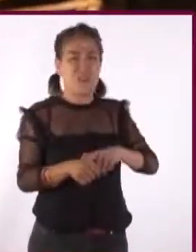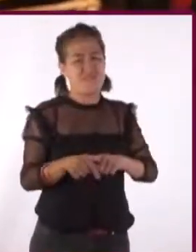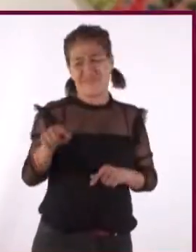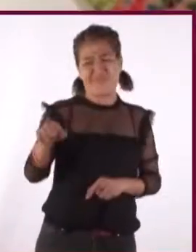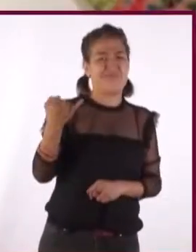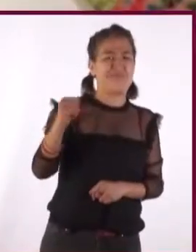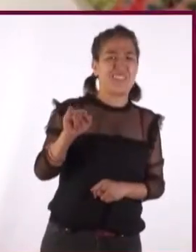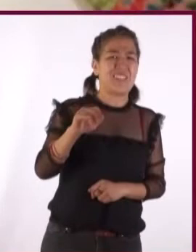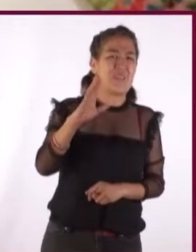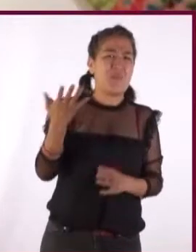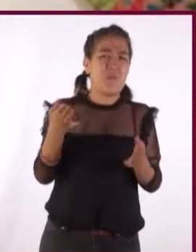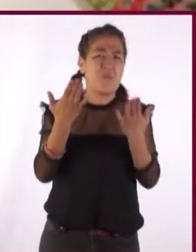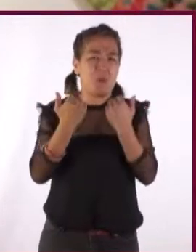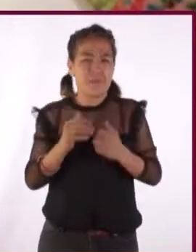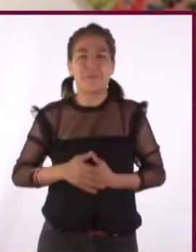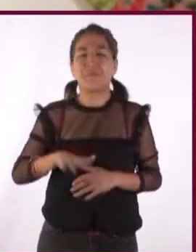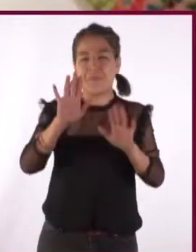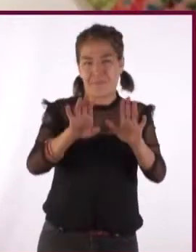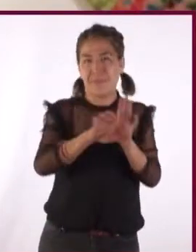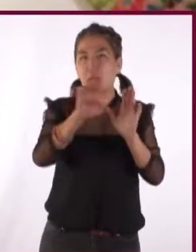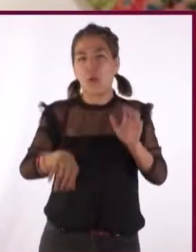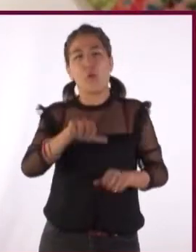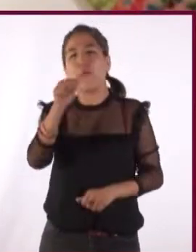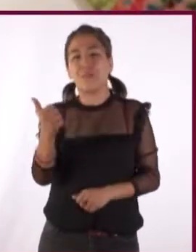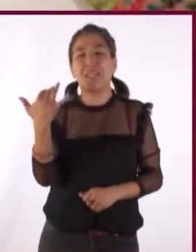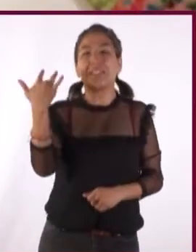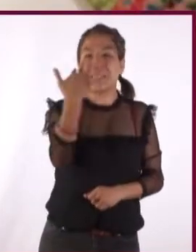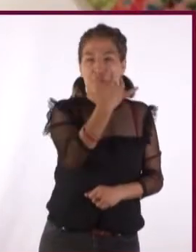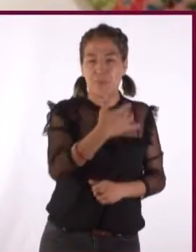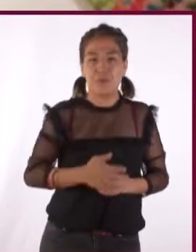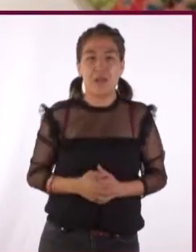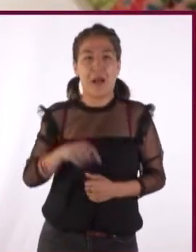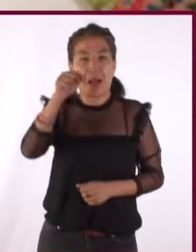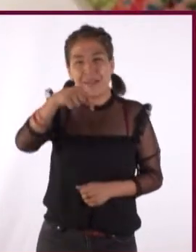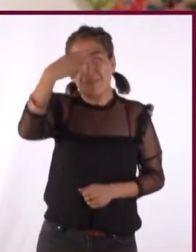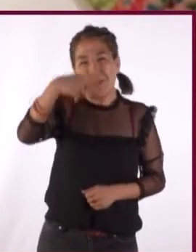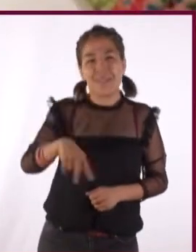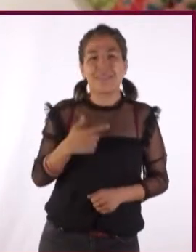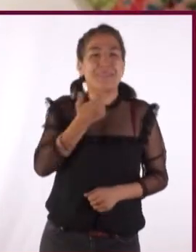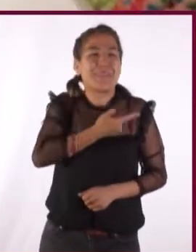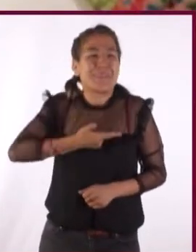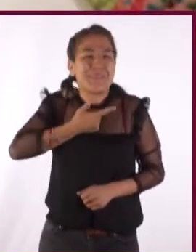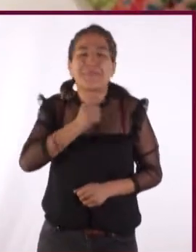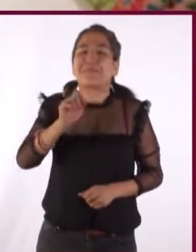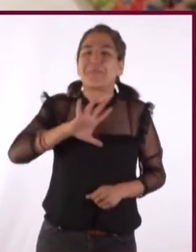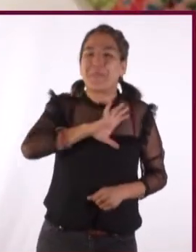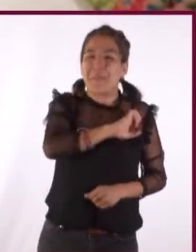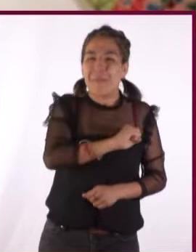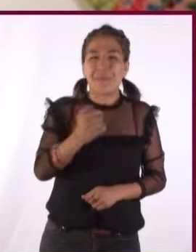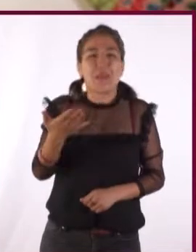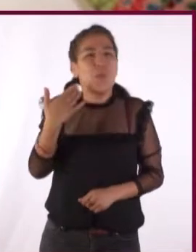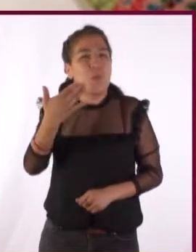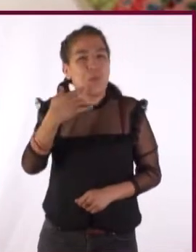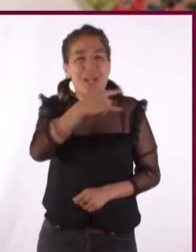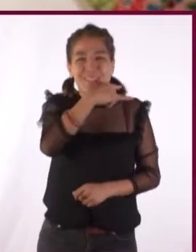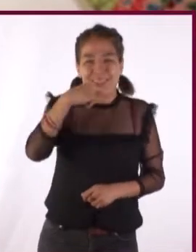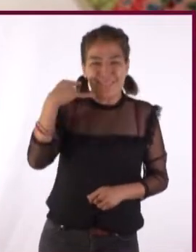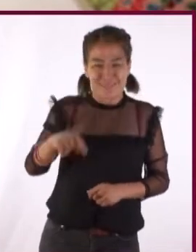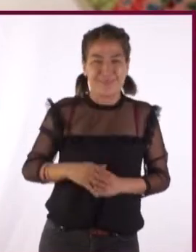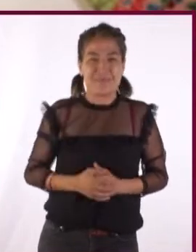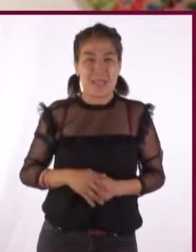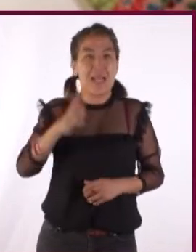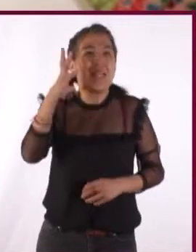bien visto. Por ejemplo, los sabores. En México nos encanta lo picosito, ¿no?